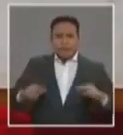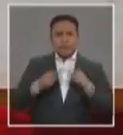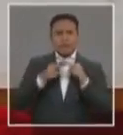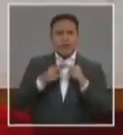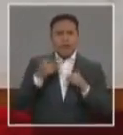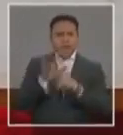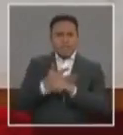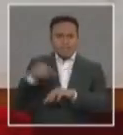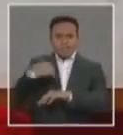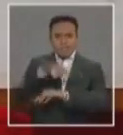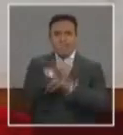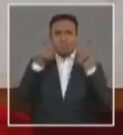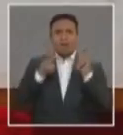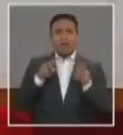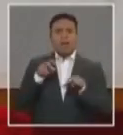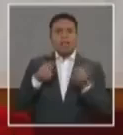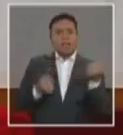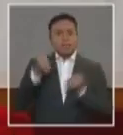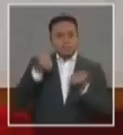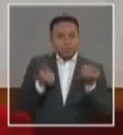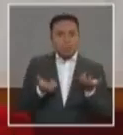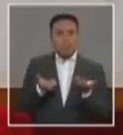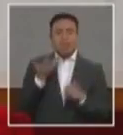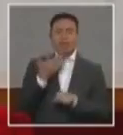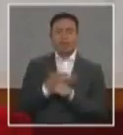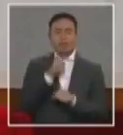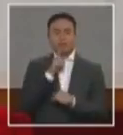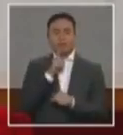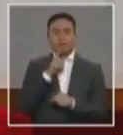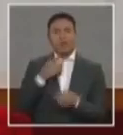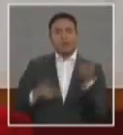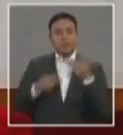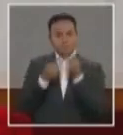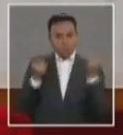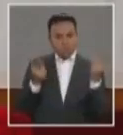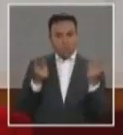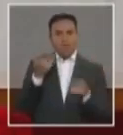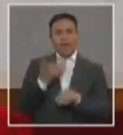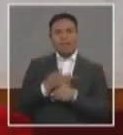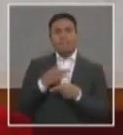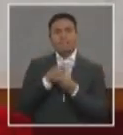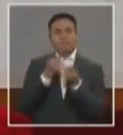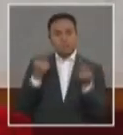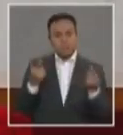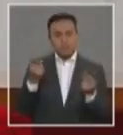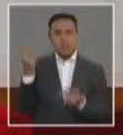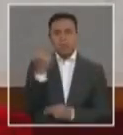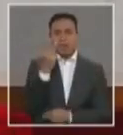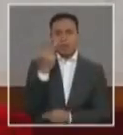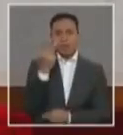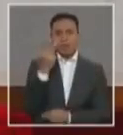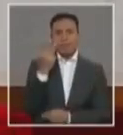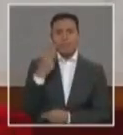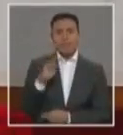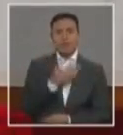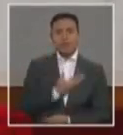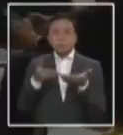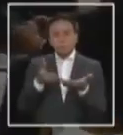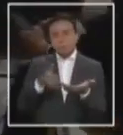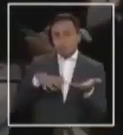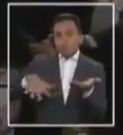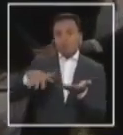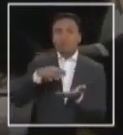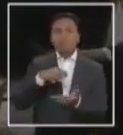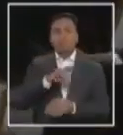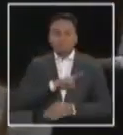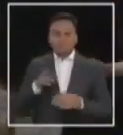no hay hay avances muy importantes eh en tema de mujer hay avance también en el en el